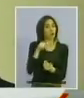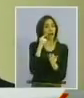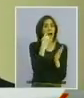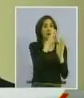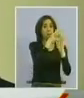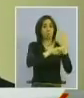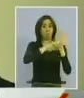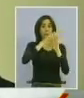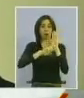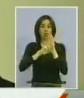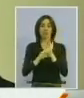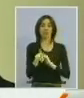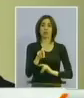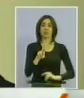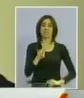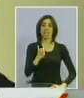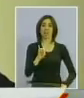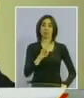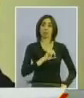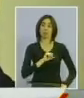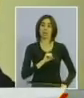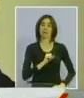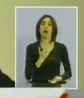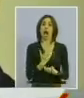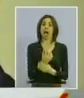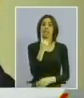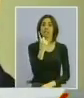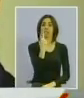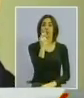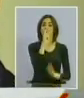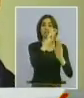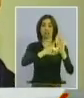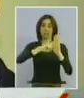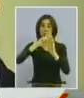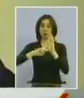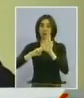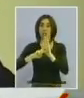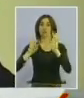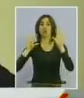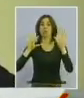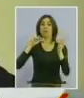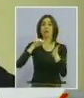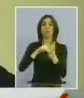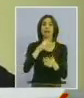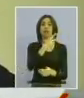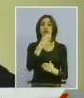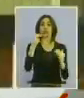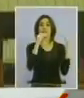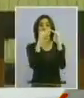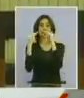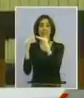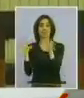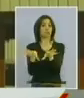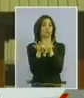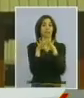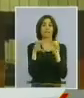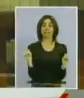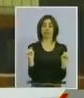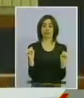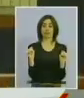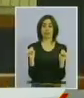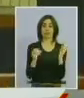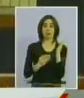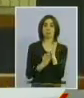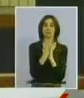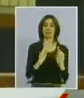proyectos del Servio Región Metropolitana tenemos 120 proyectos con 9200 viviendas que están listos para